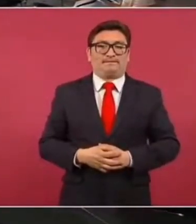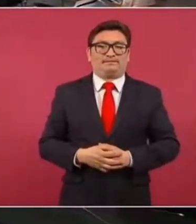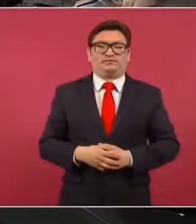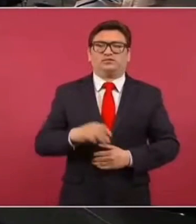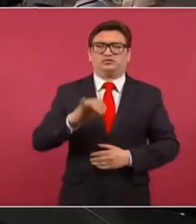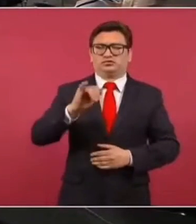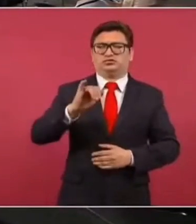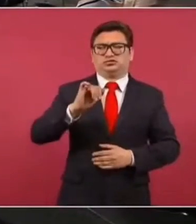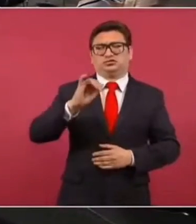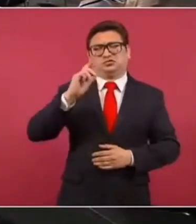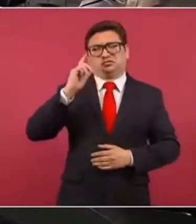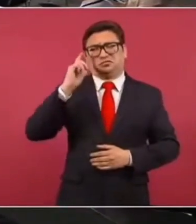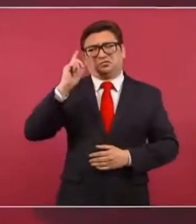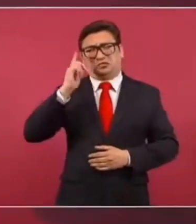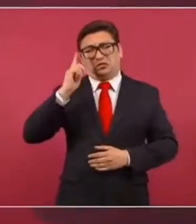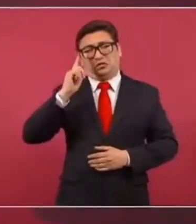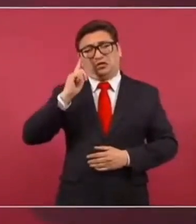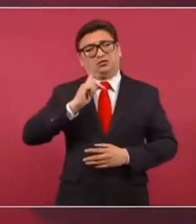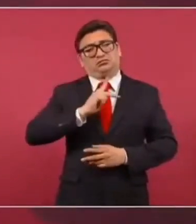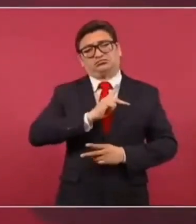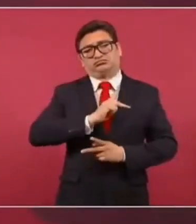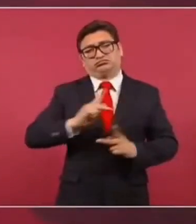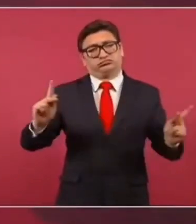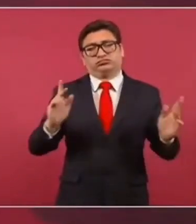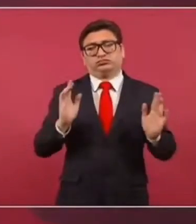Sí, ojalá, y todos.